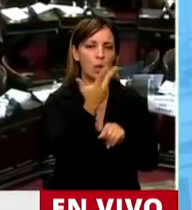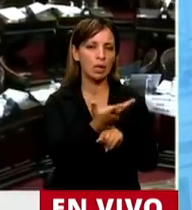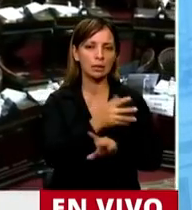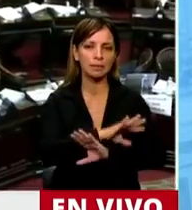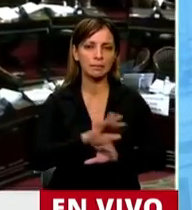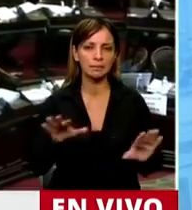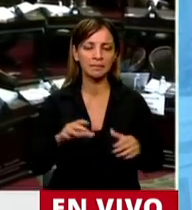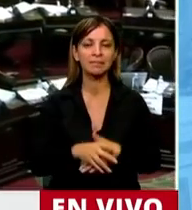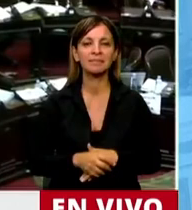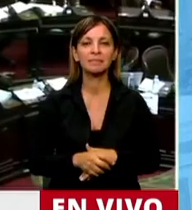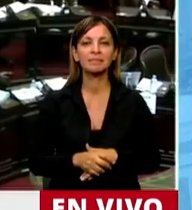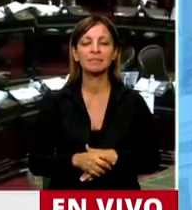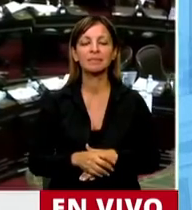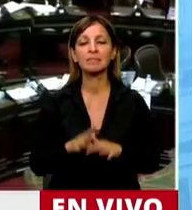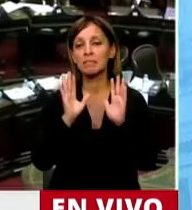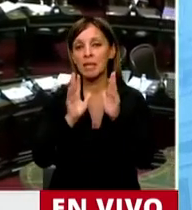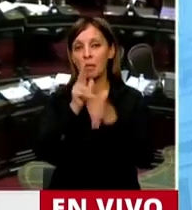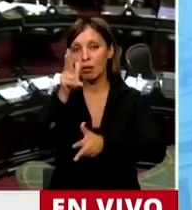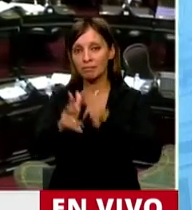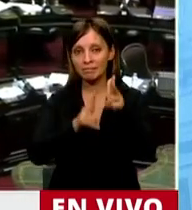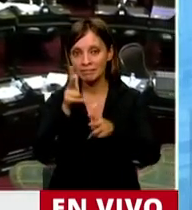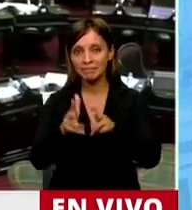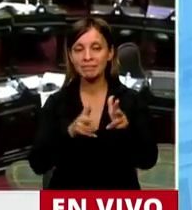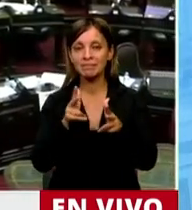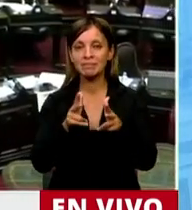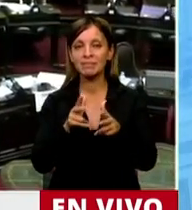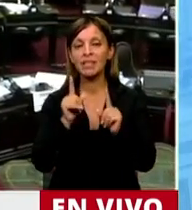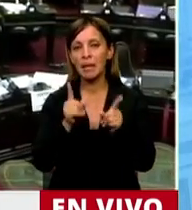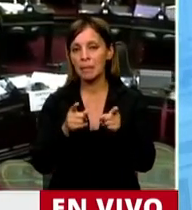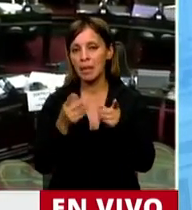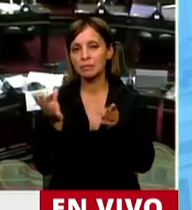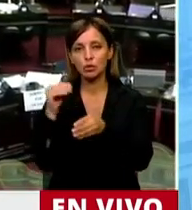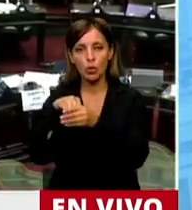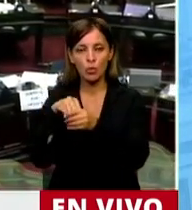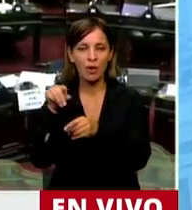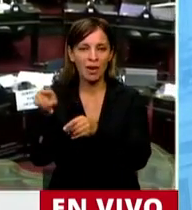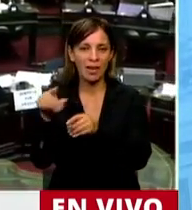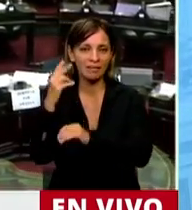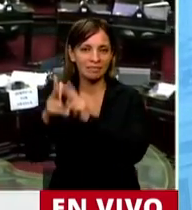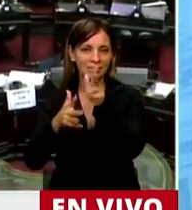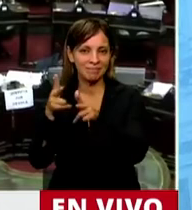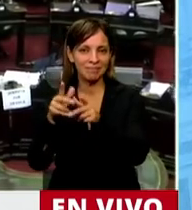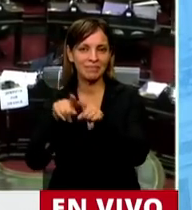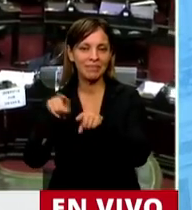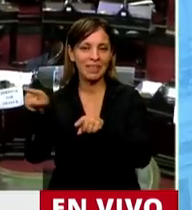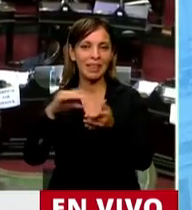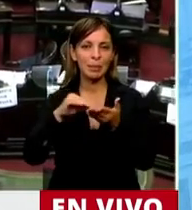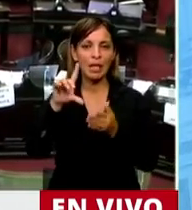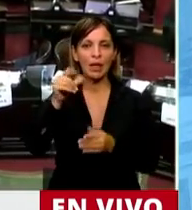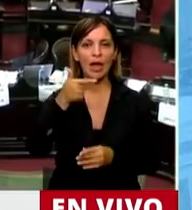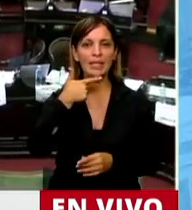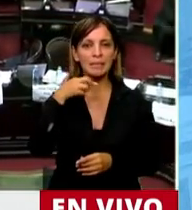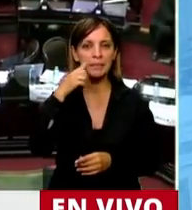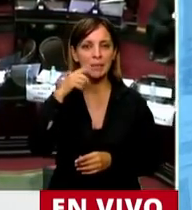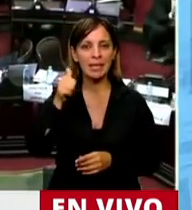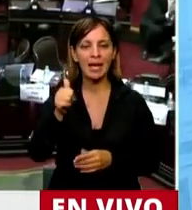proyecto. Con estas consideraciones, presidente, y adhiriendo a las consideraciones que también hizo el diputado La Espina en cuanto